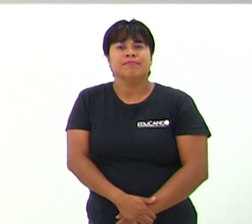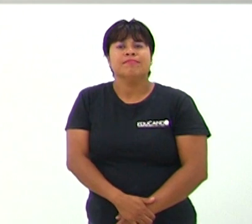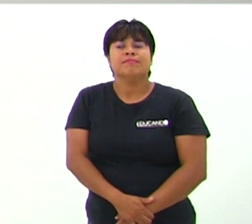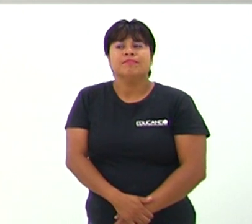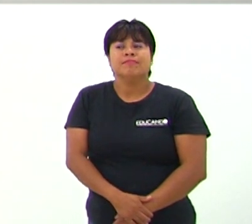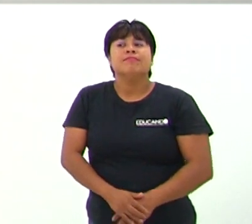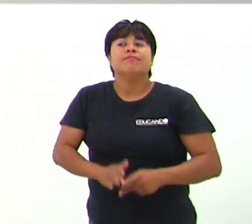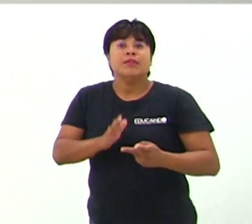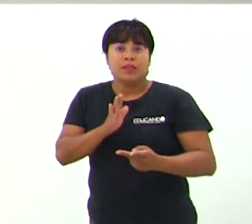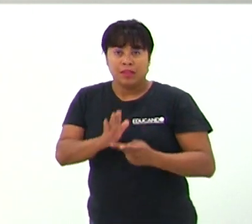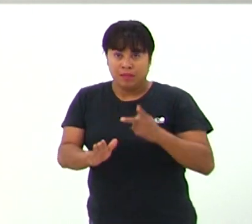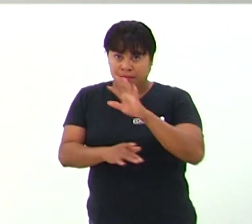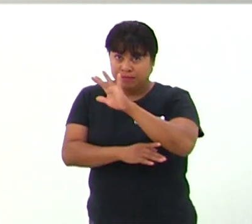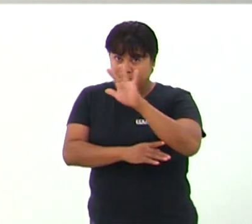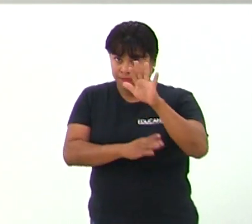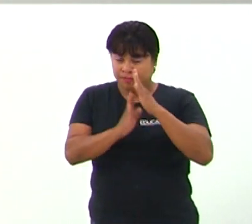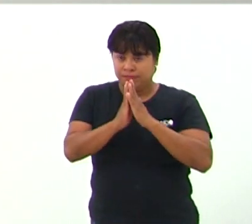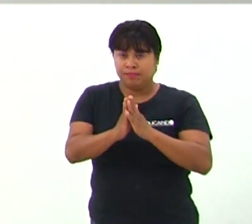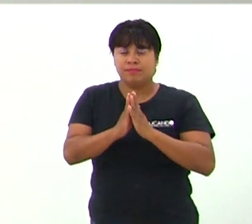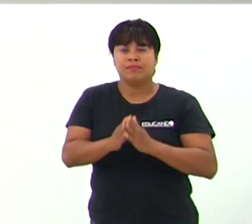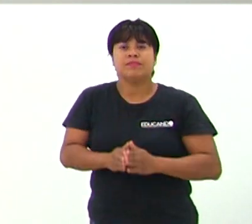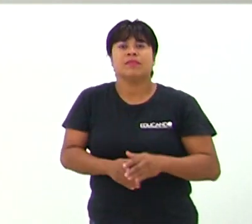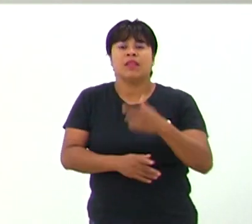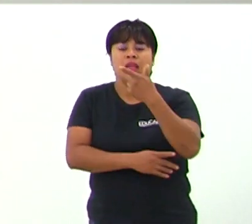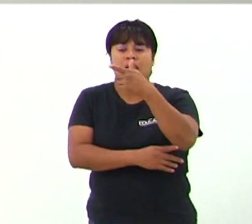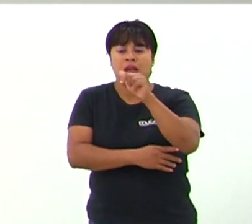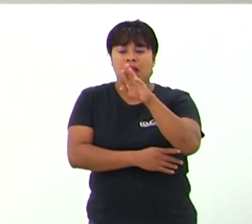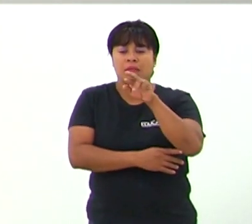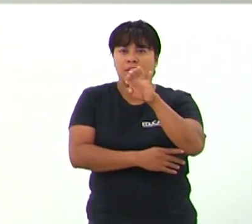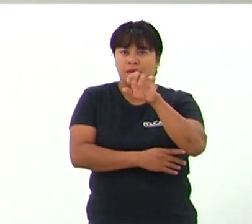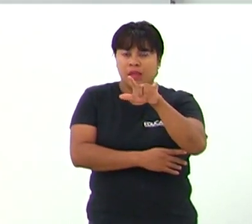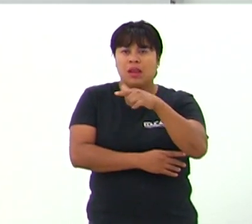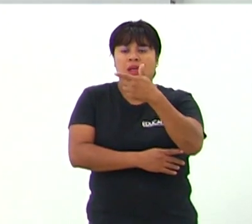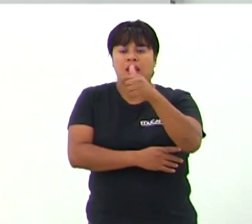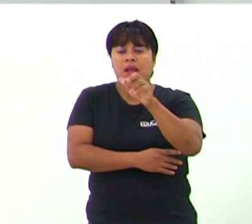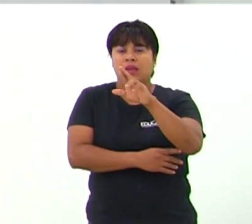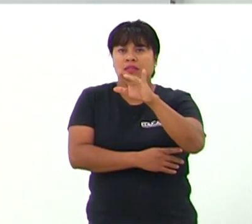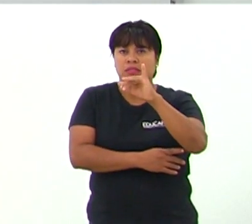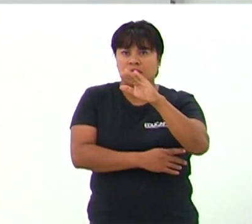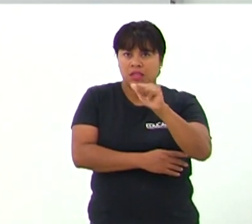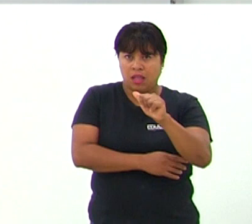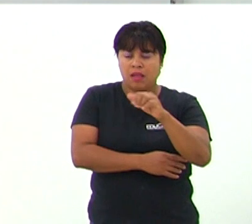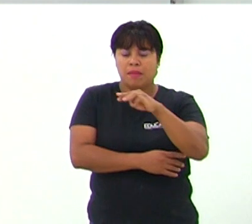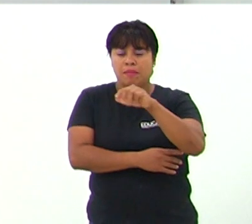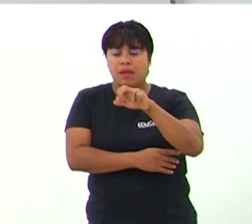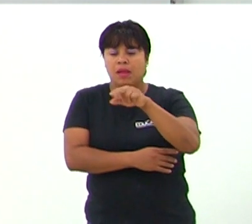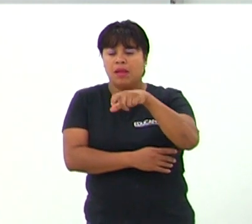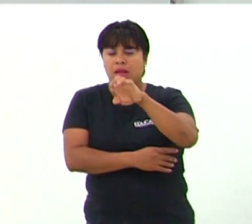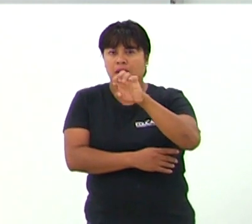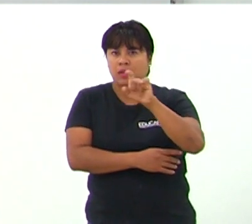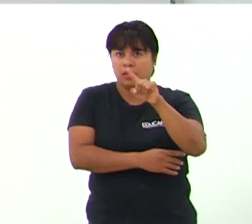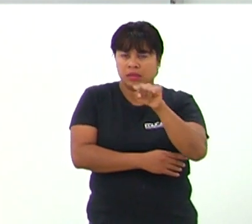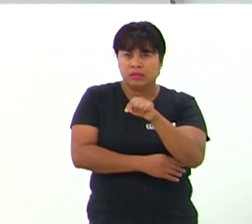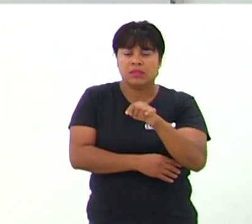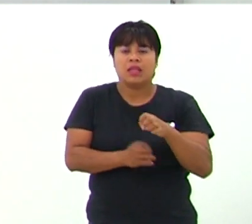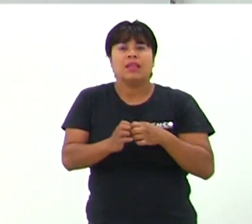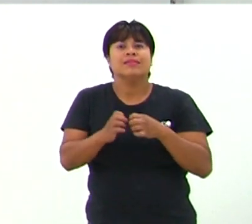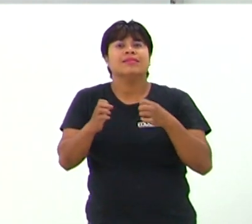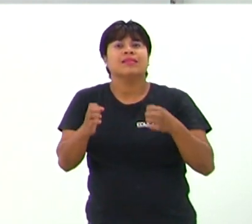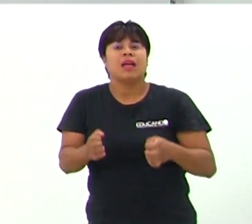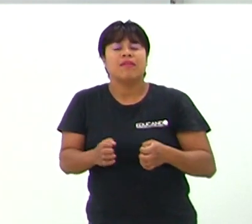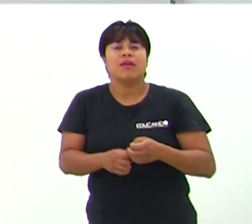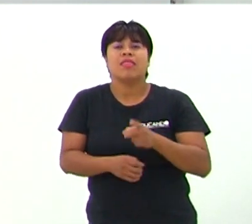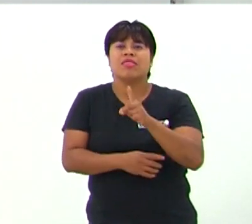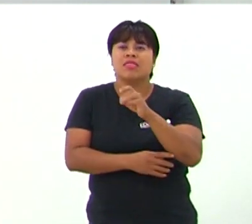Lo volvemos a leer, por favor. Gabriel García Márquez estaba